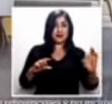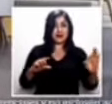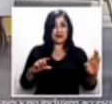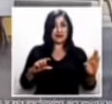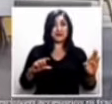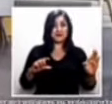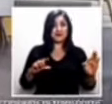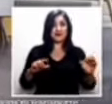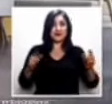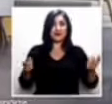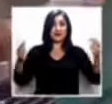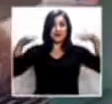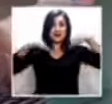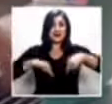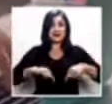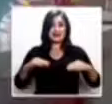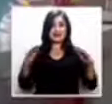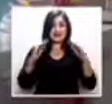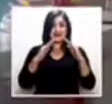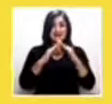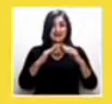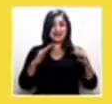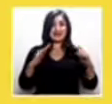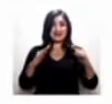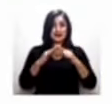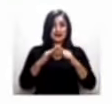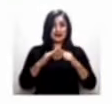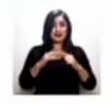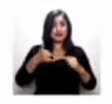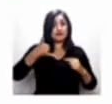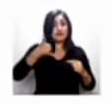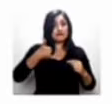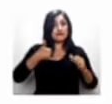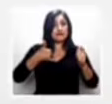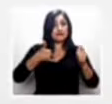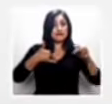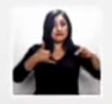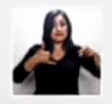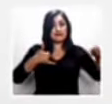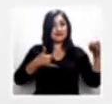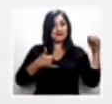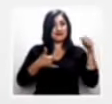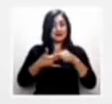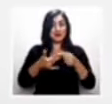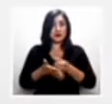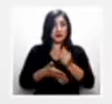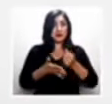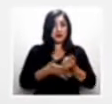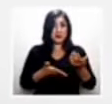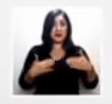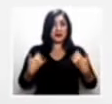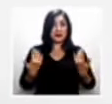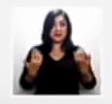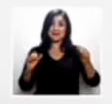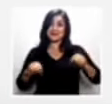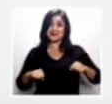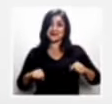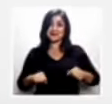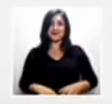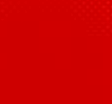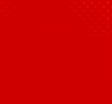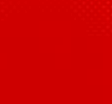12 md o débito del banco falabella encuentra todo lo que buscas en sodimac y maestro descarga nuestra nueva y compra desde donde